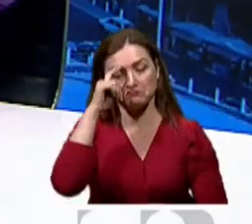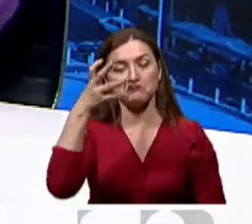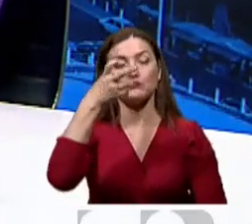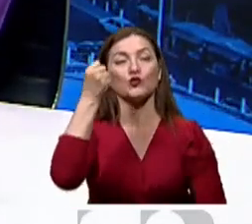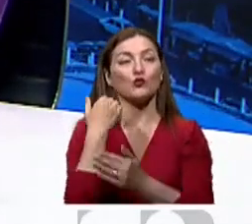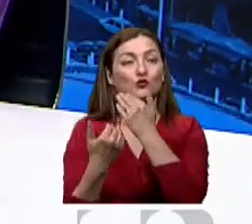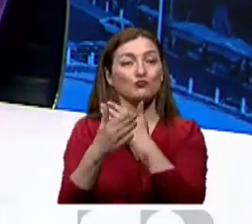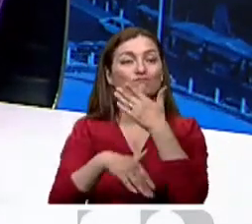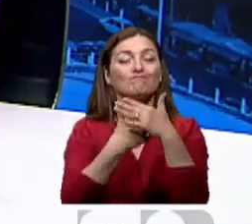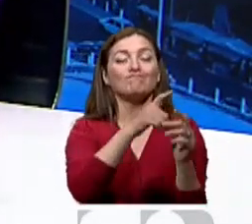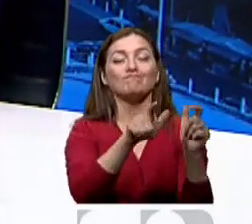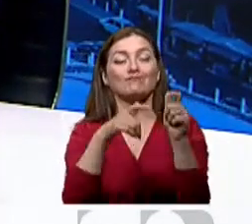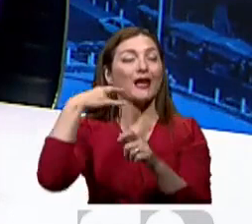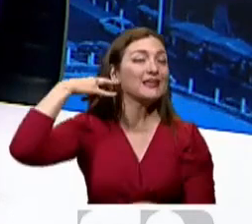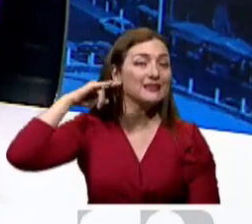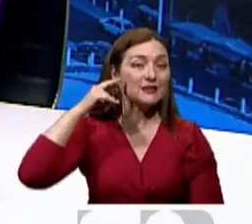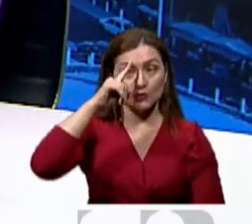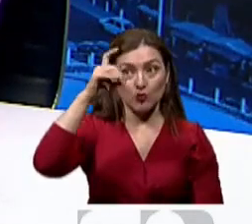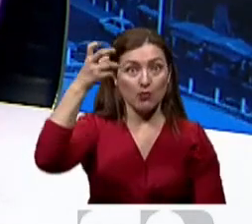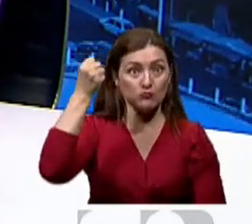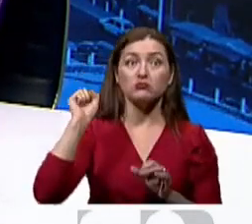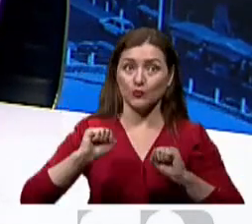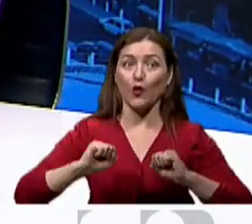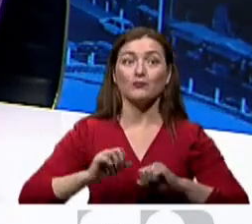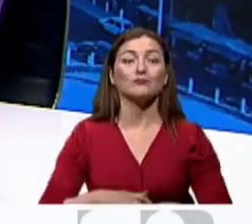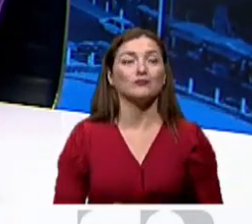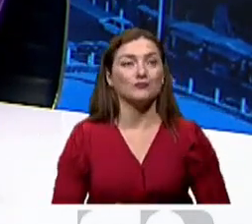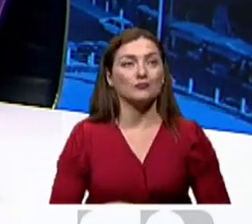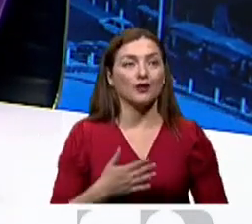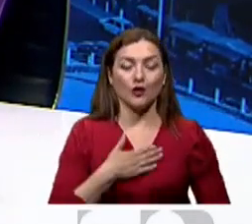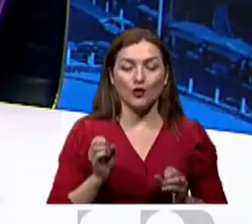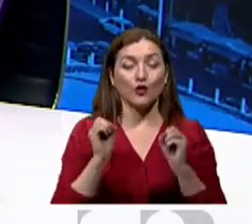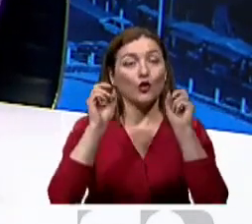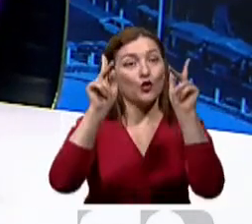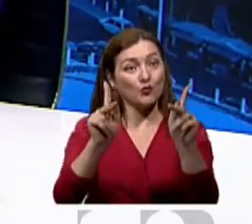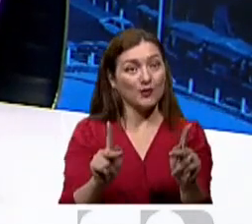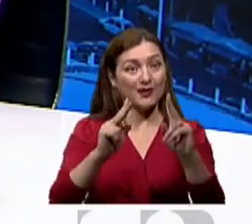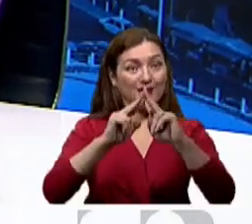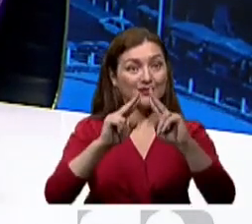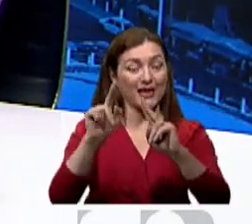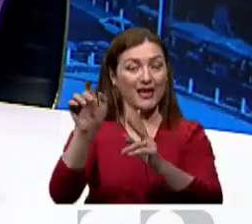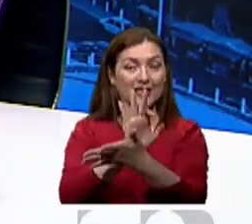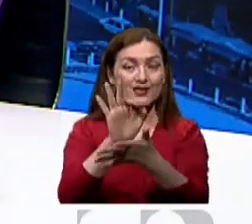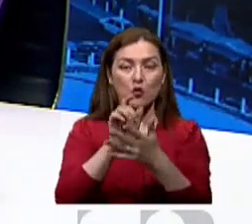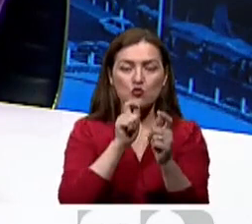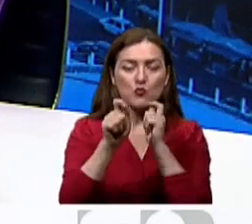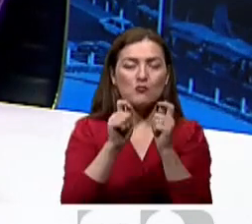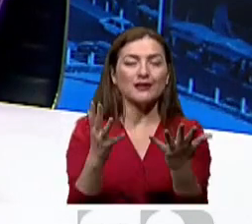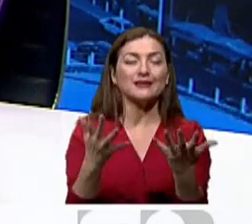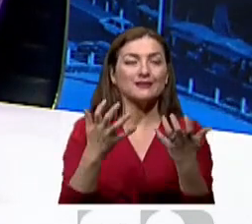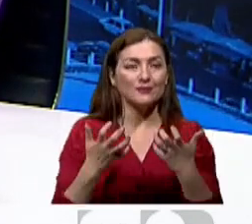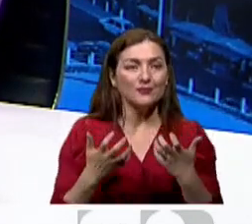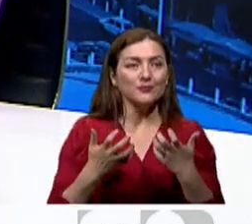Queremos decirle a la gente, al resto de niñas, que los sueños sí se pueden cumplir. Yo incluso tuve la oportunidad de conocerla también y me contaba que quiere